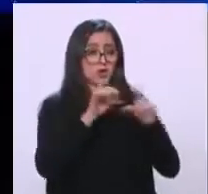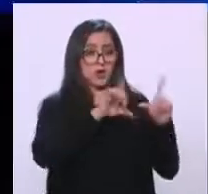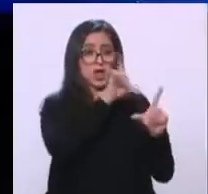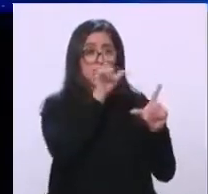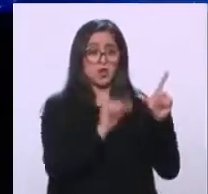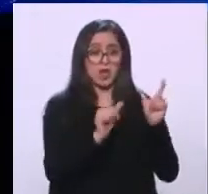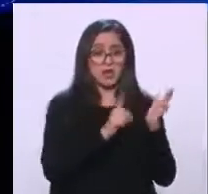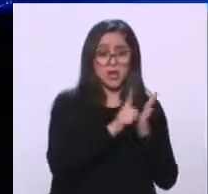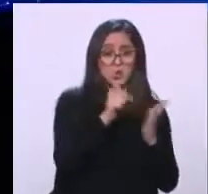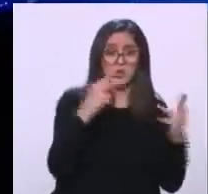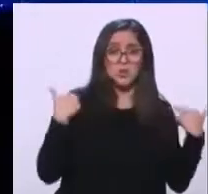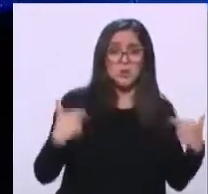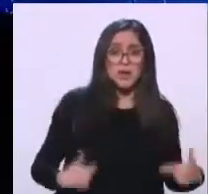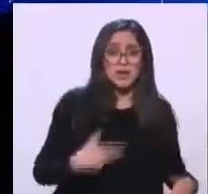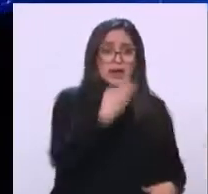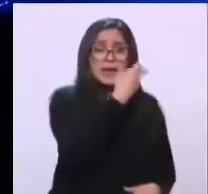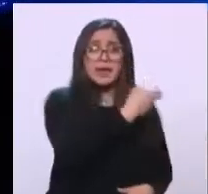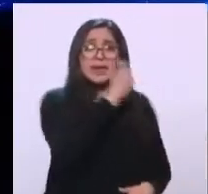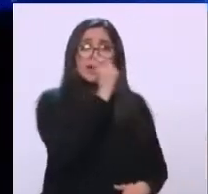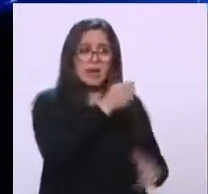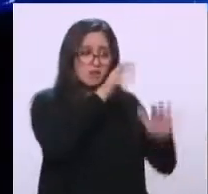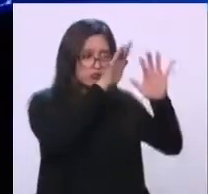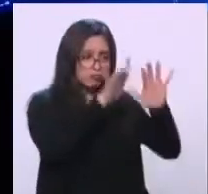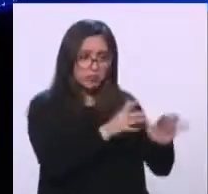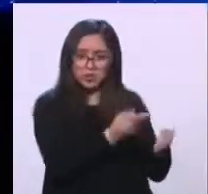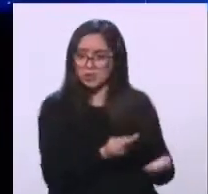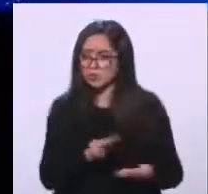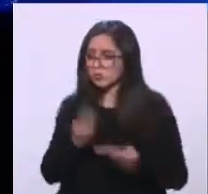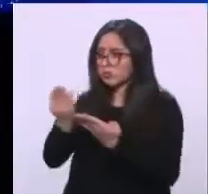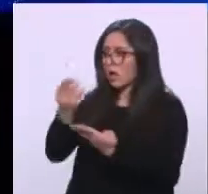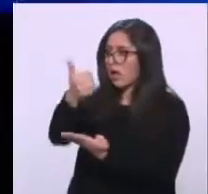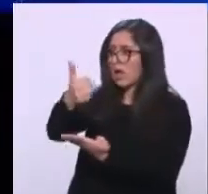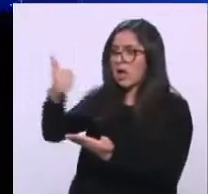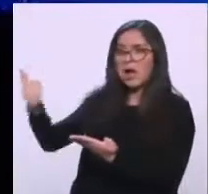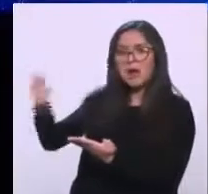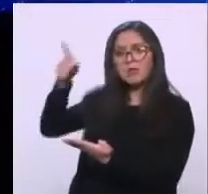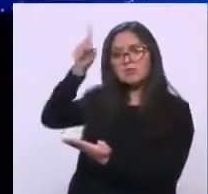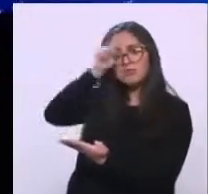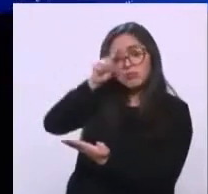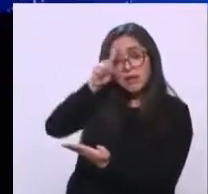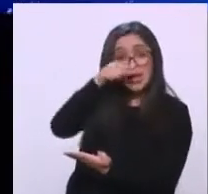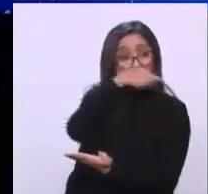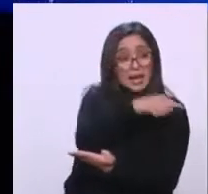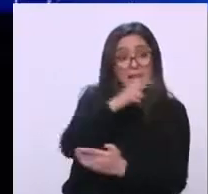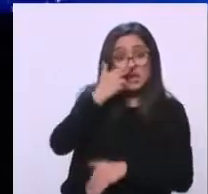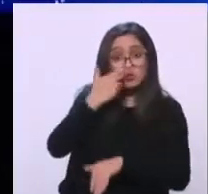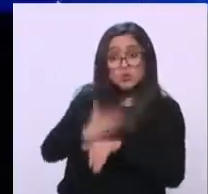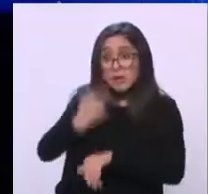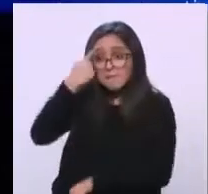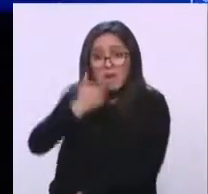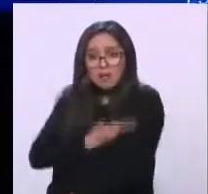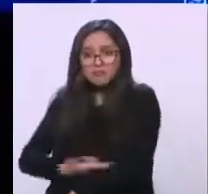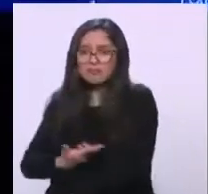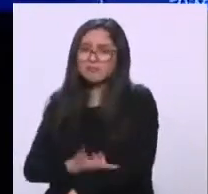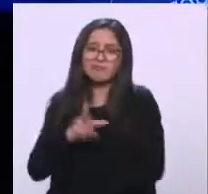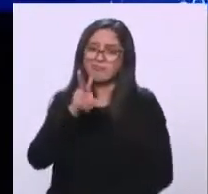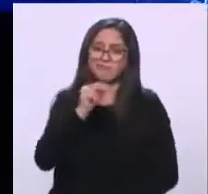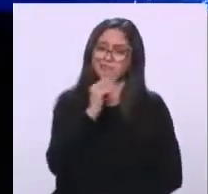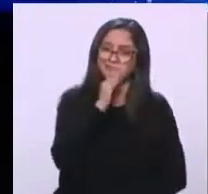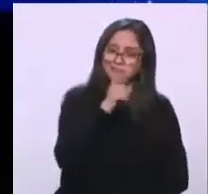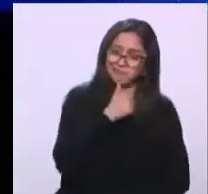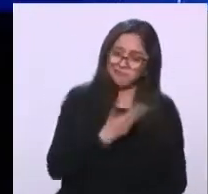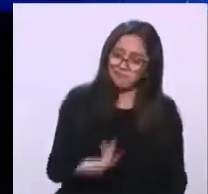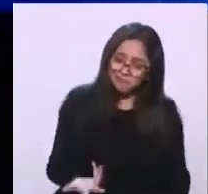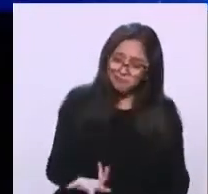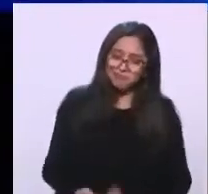función es emitir recomendaciones, no puede meterse a resolver los casos. Y como bien dices tú, Renata, pues sí hay